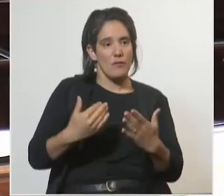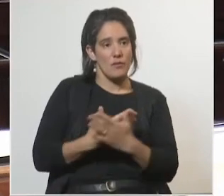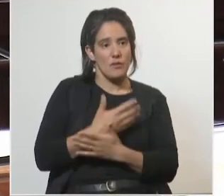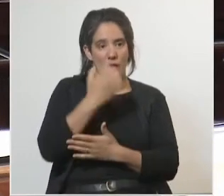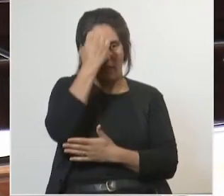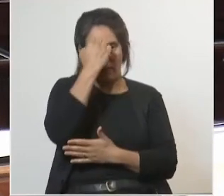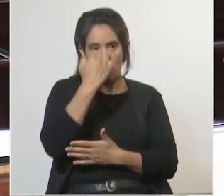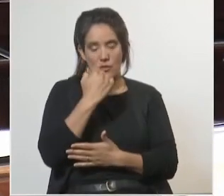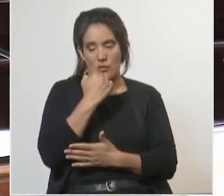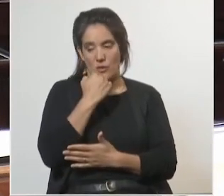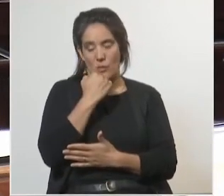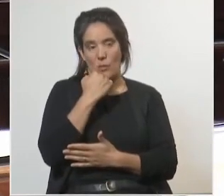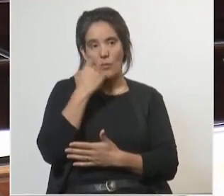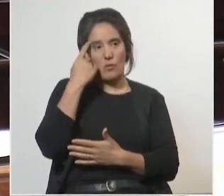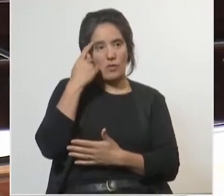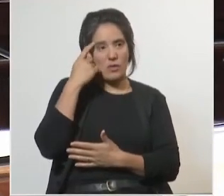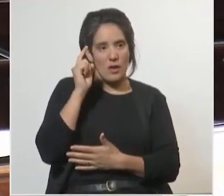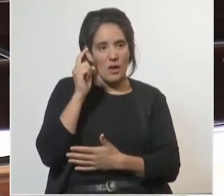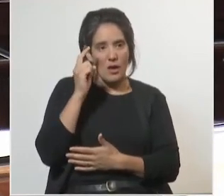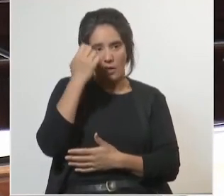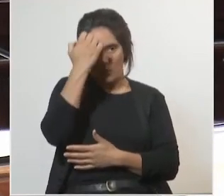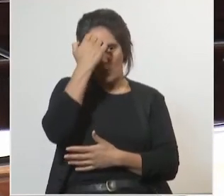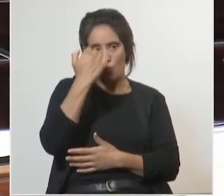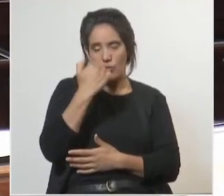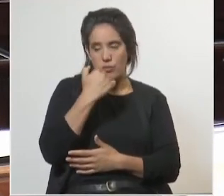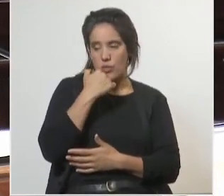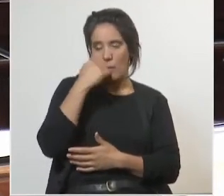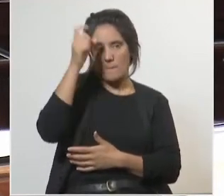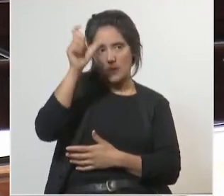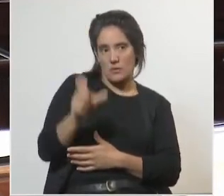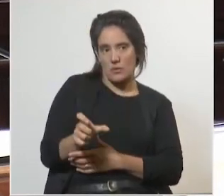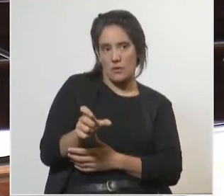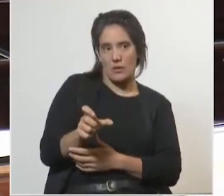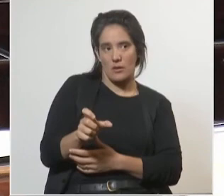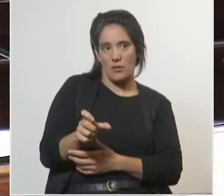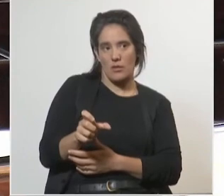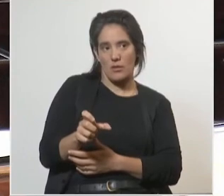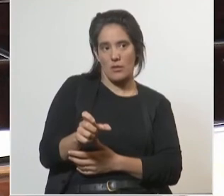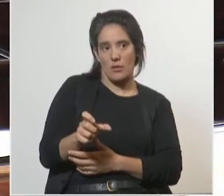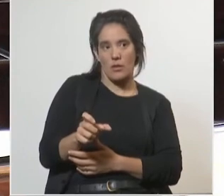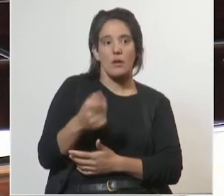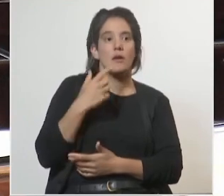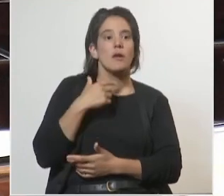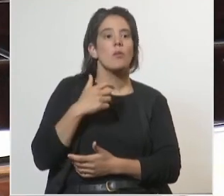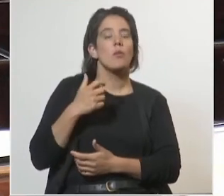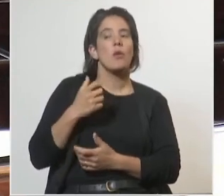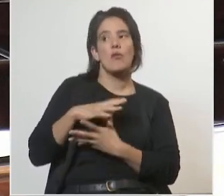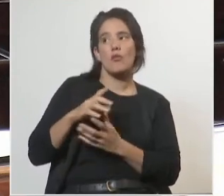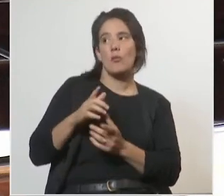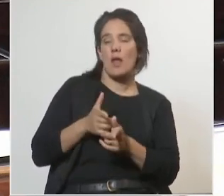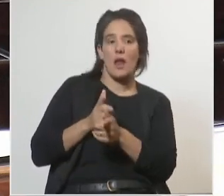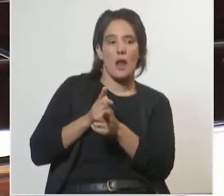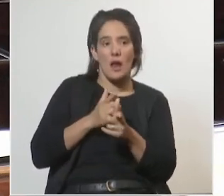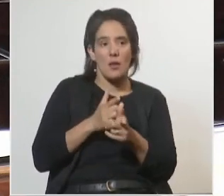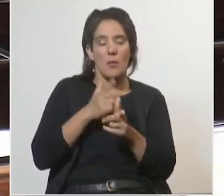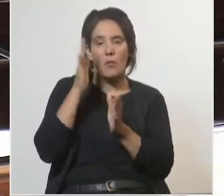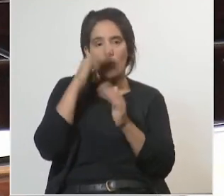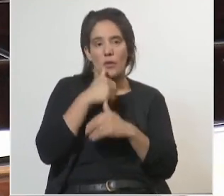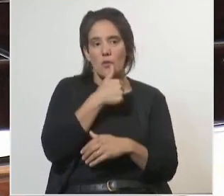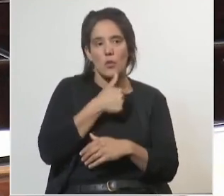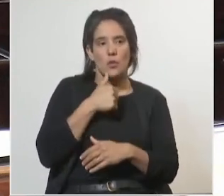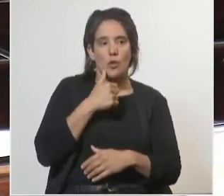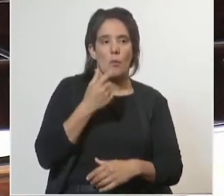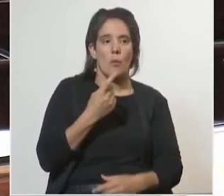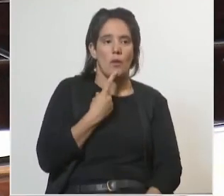terrorismo ideológico, de actos perpetrados por personas que entendieron que por la vía armada podían resolver